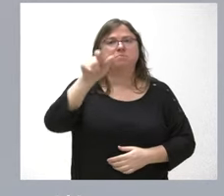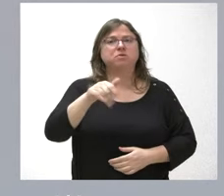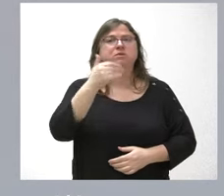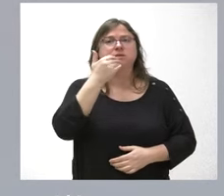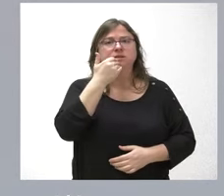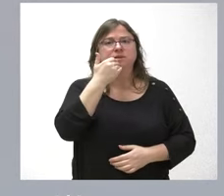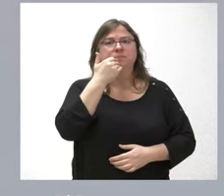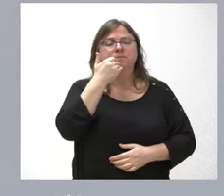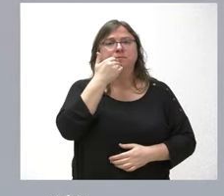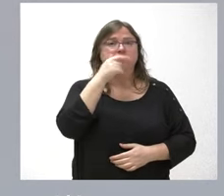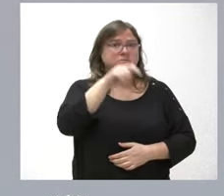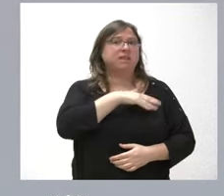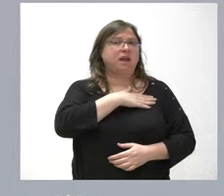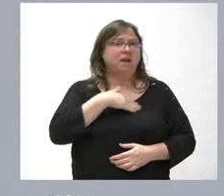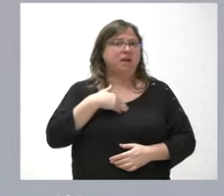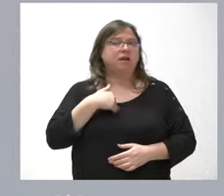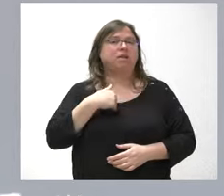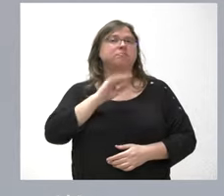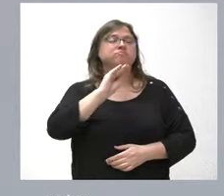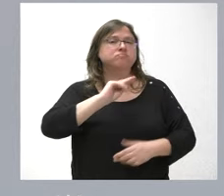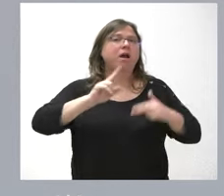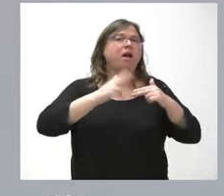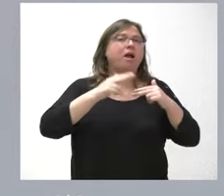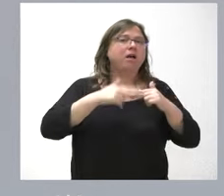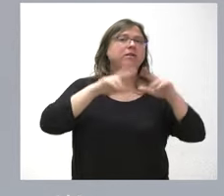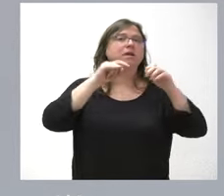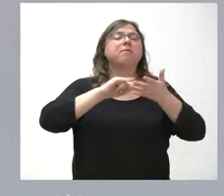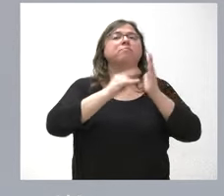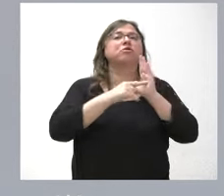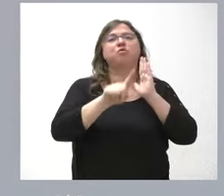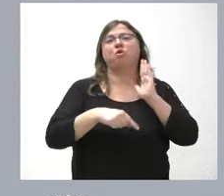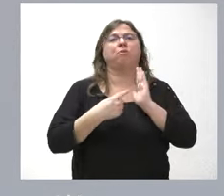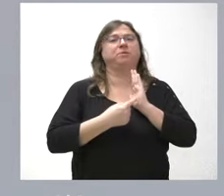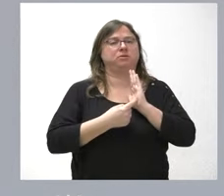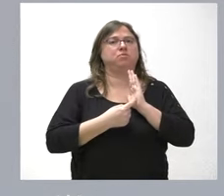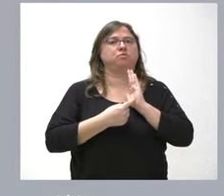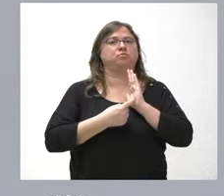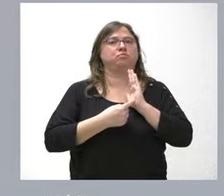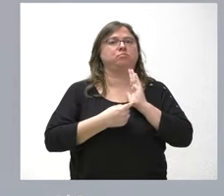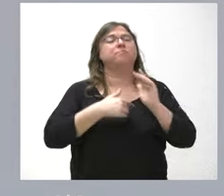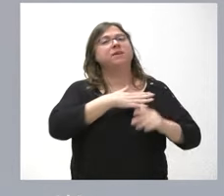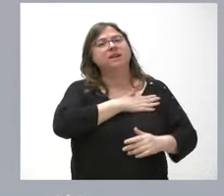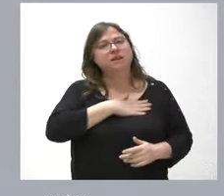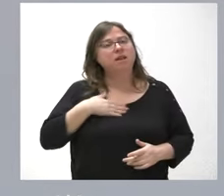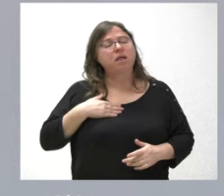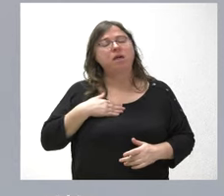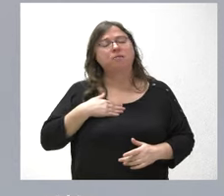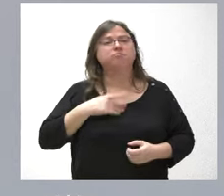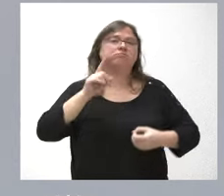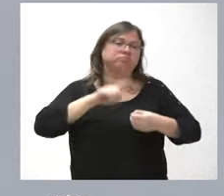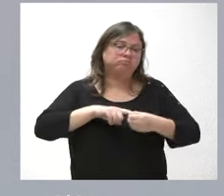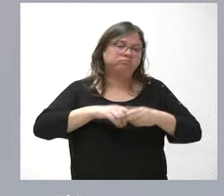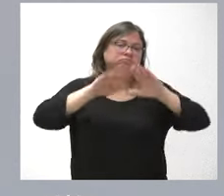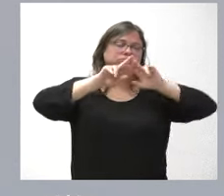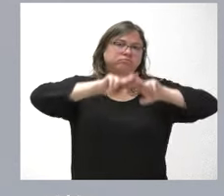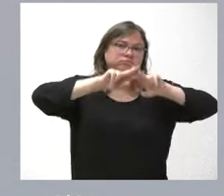que estime oportuno formular alegaciones en torno al proyecto concreto pues será objeto de examen del contenido de las